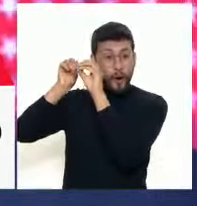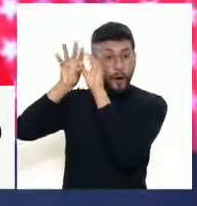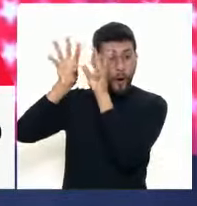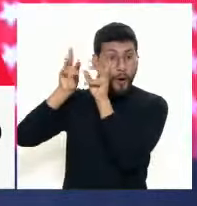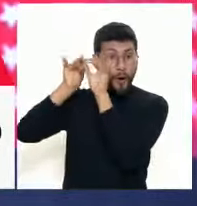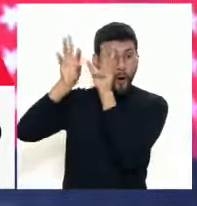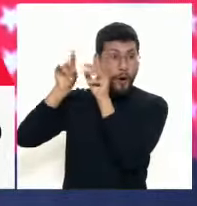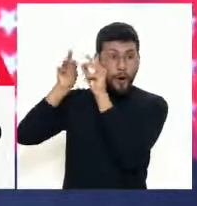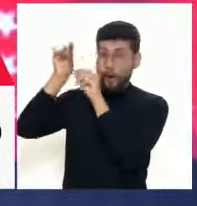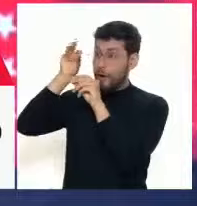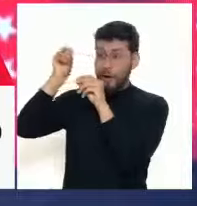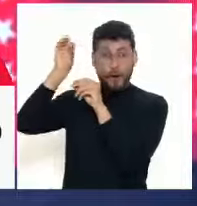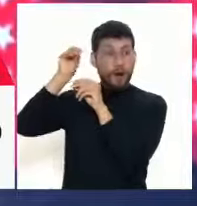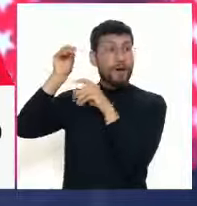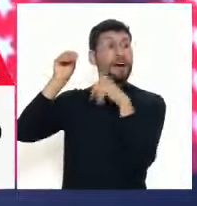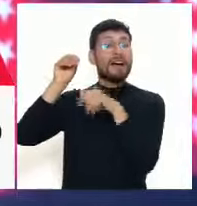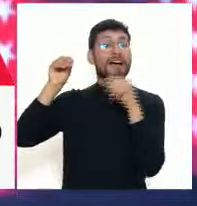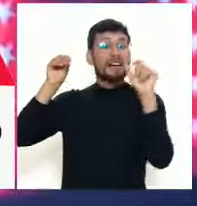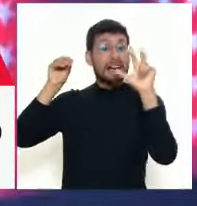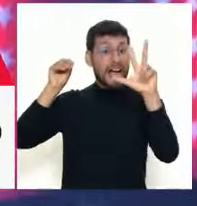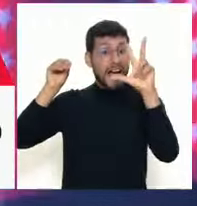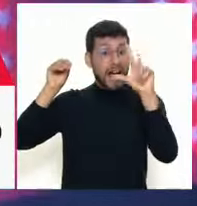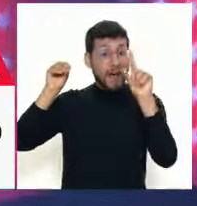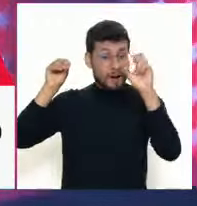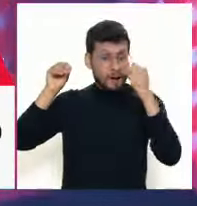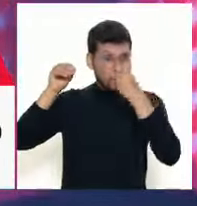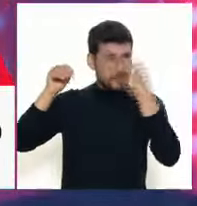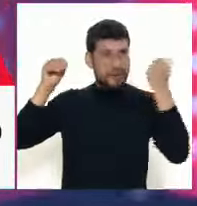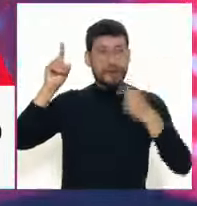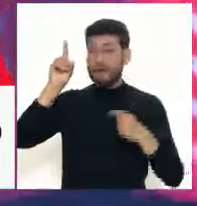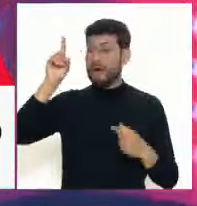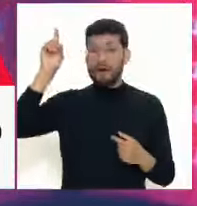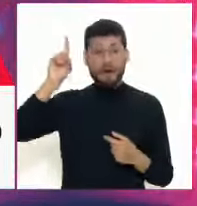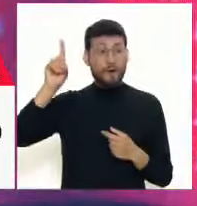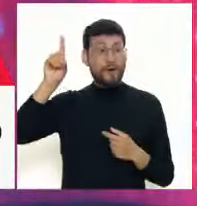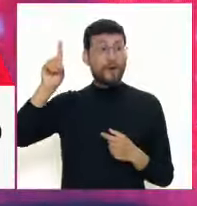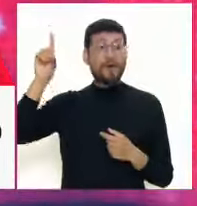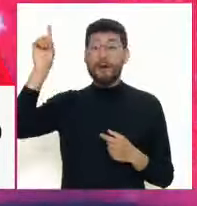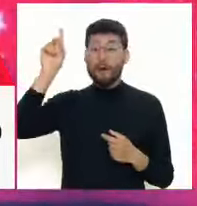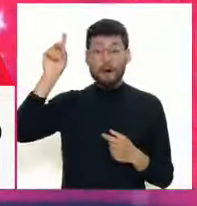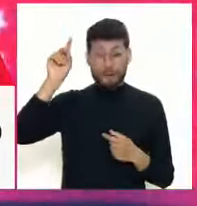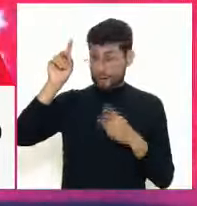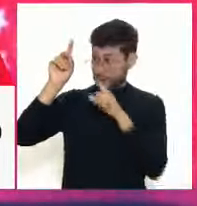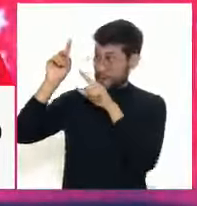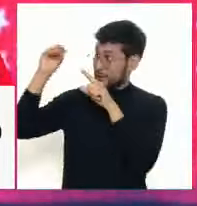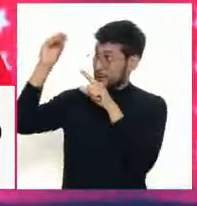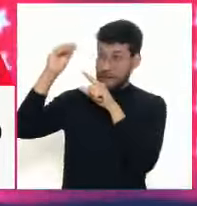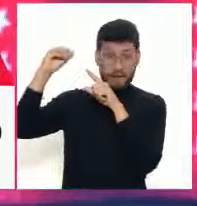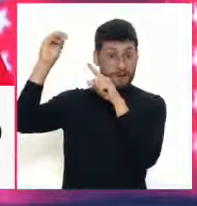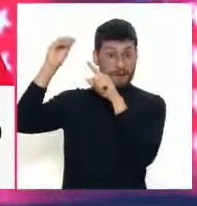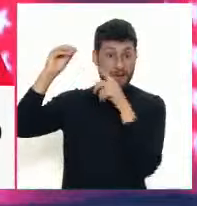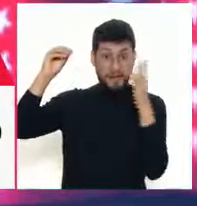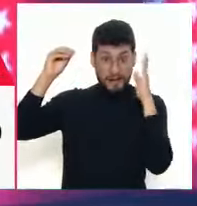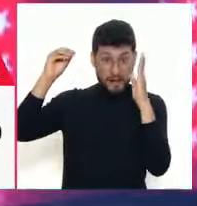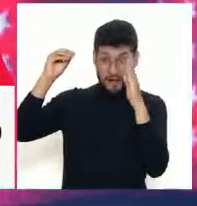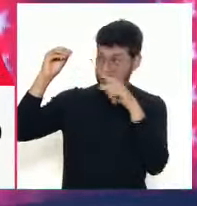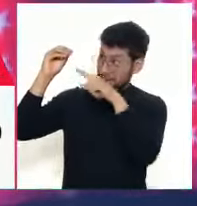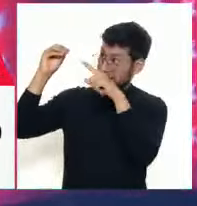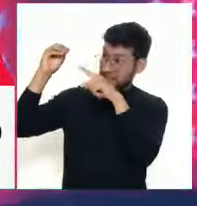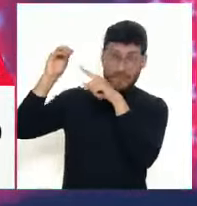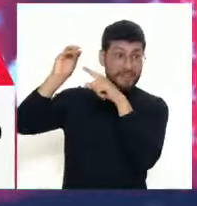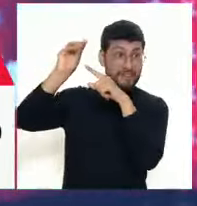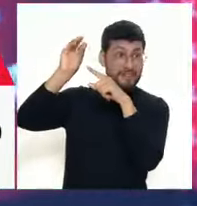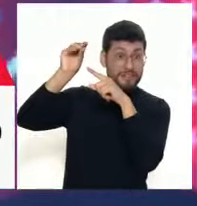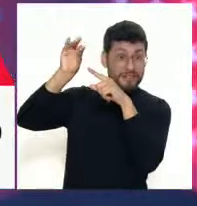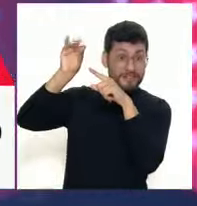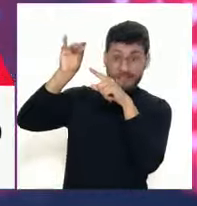un humo. Y cuando cuente tres se va a desaparecer. A la una, a las dos. Miren mi mano, no miren otro lado, no se distraigan, ¿ah?